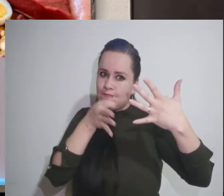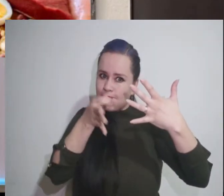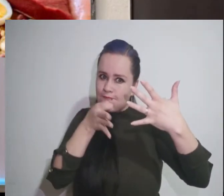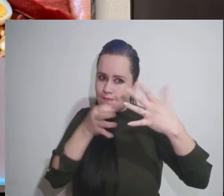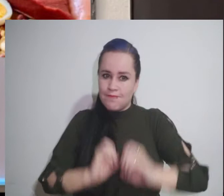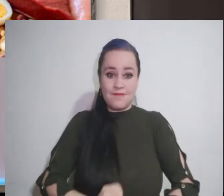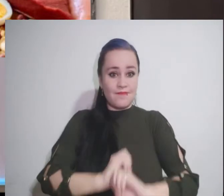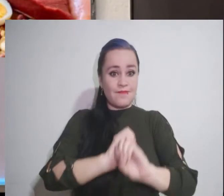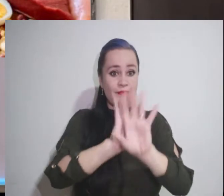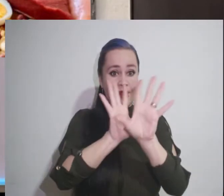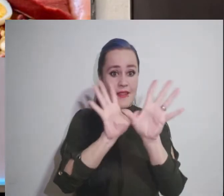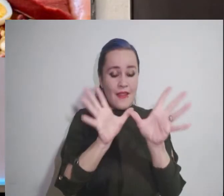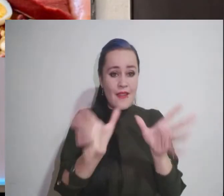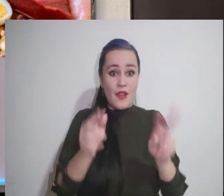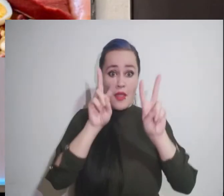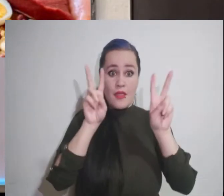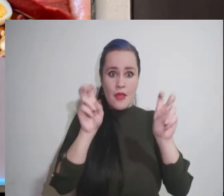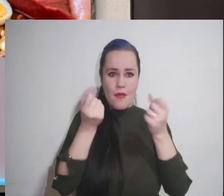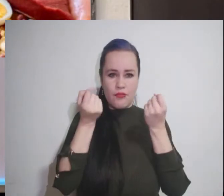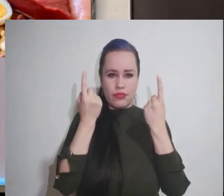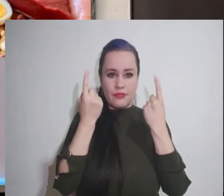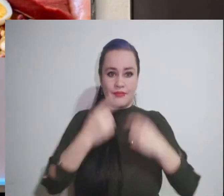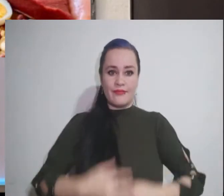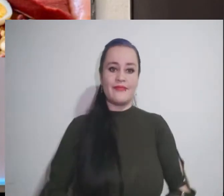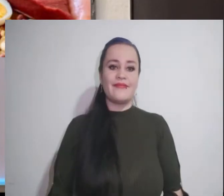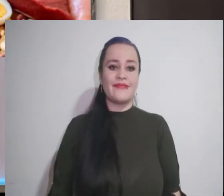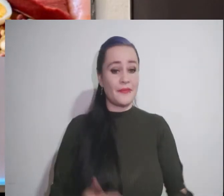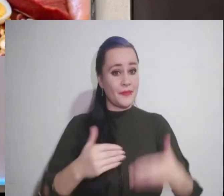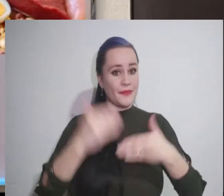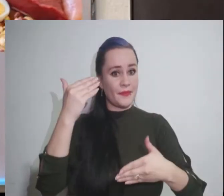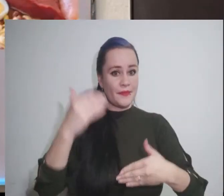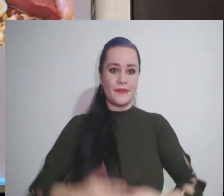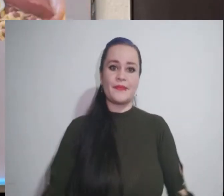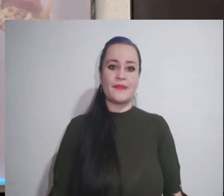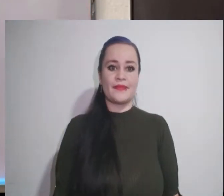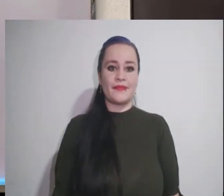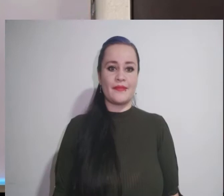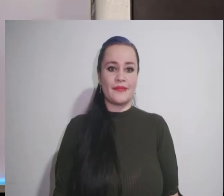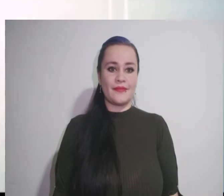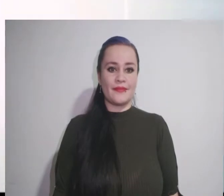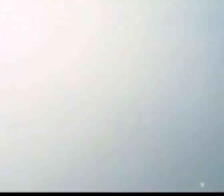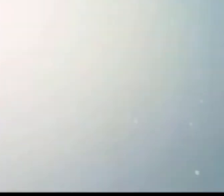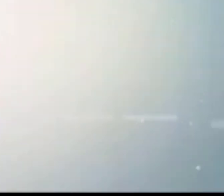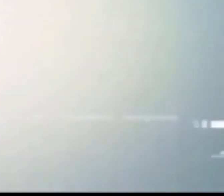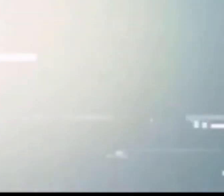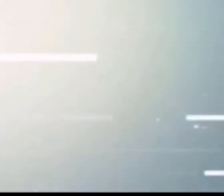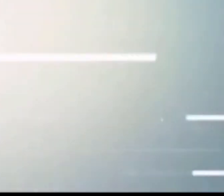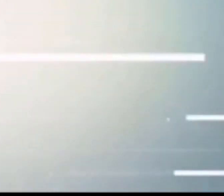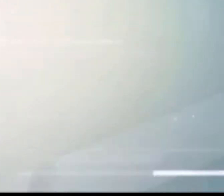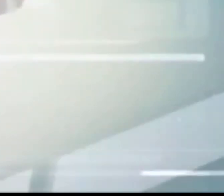Vamos a explicar de manera detallada para que el tema quede claro. Comenzamos.